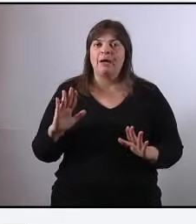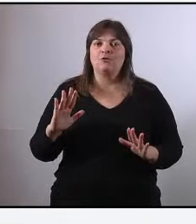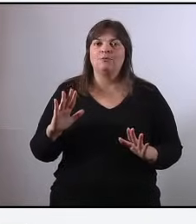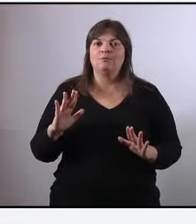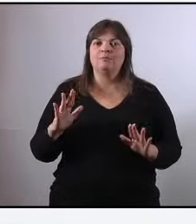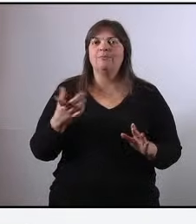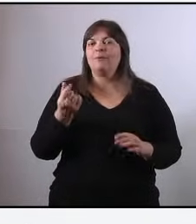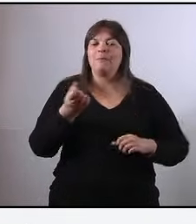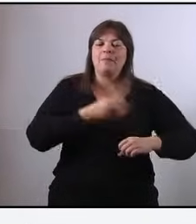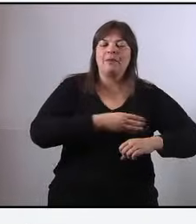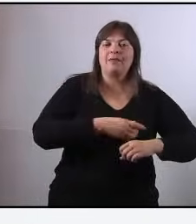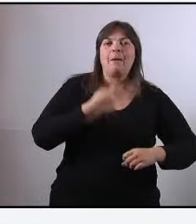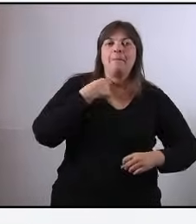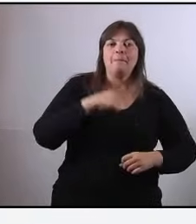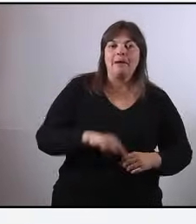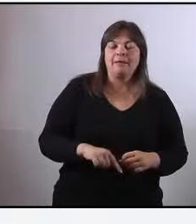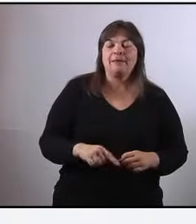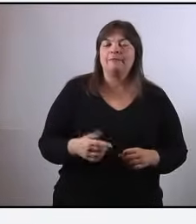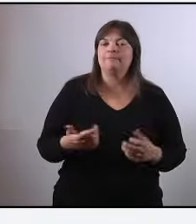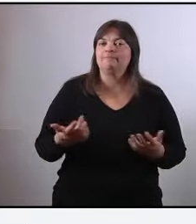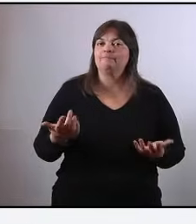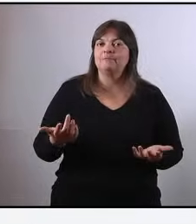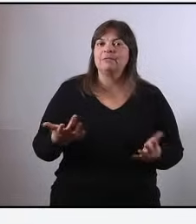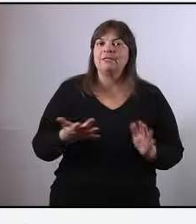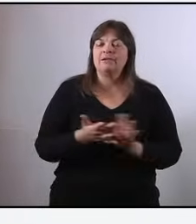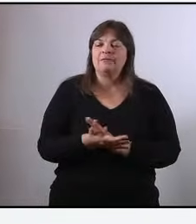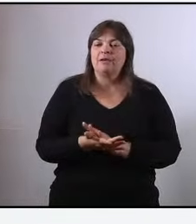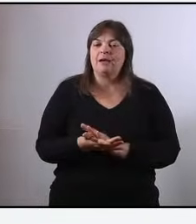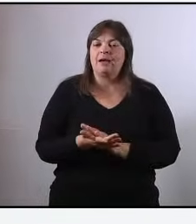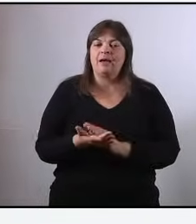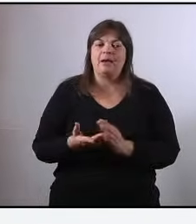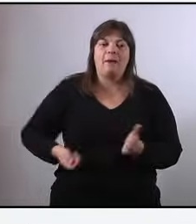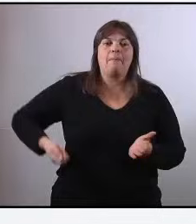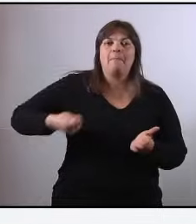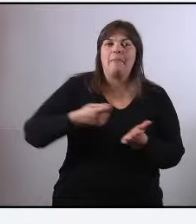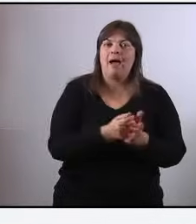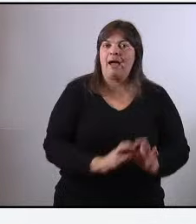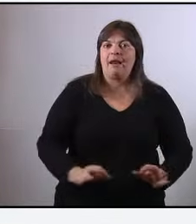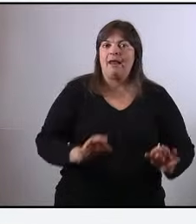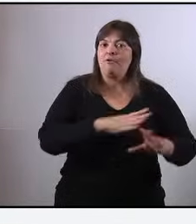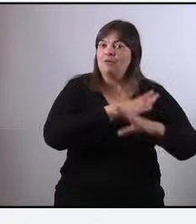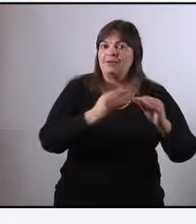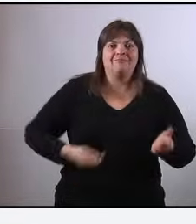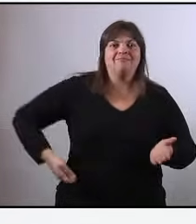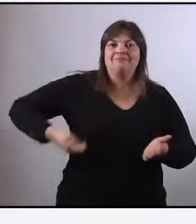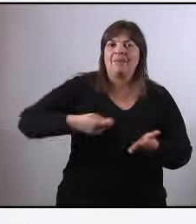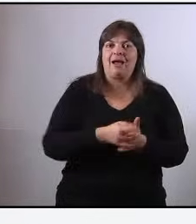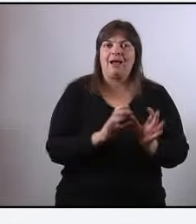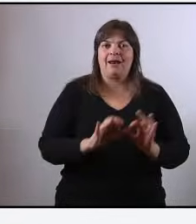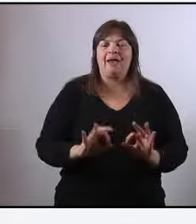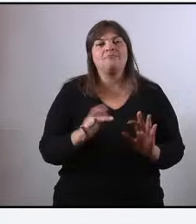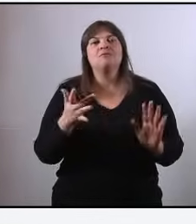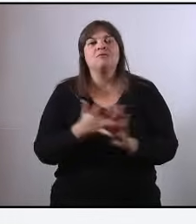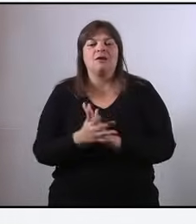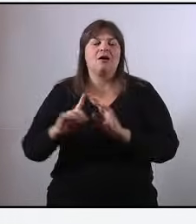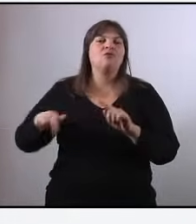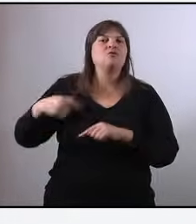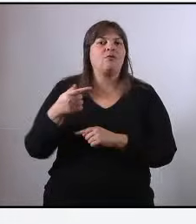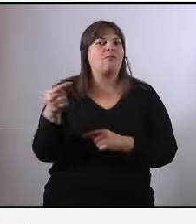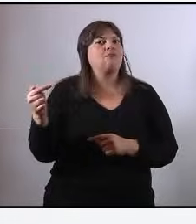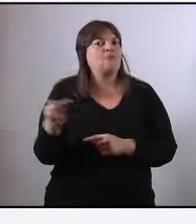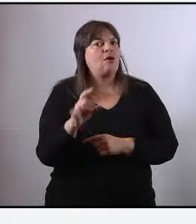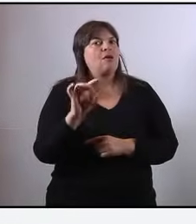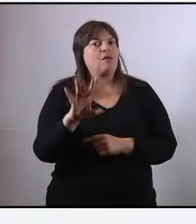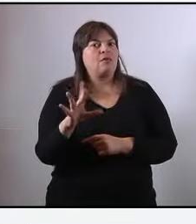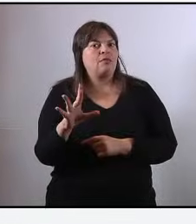pérdida de ingresos nunca, como digo, fue compensada debidamente a la universidad. Esto ha provocado ese déficit de